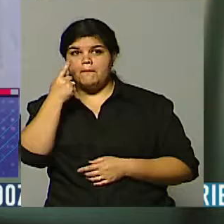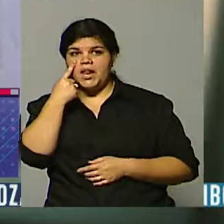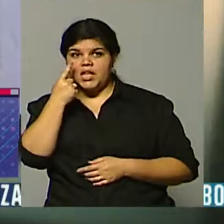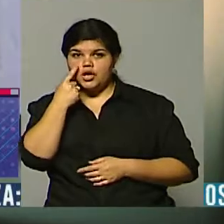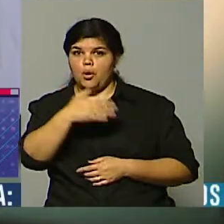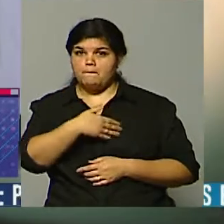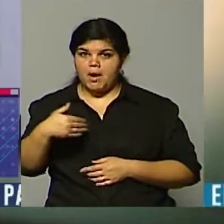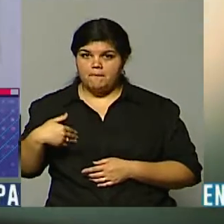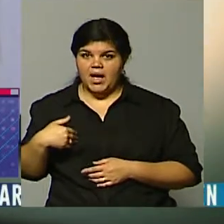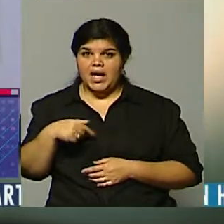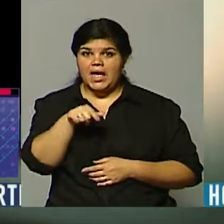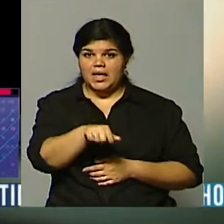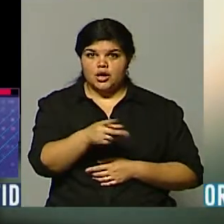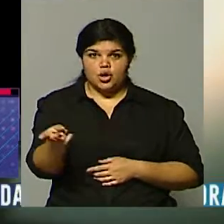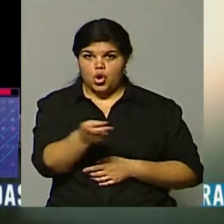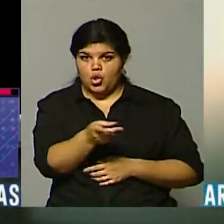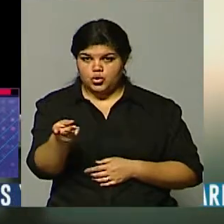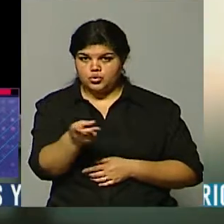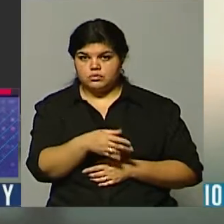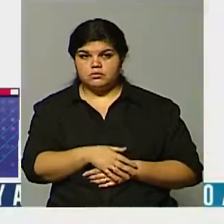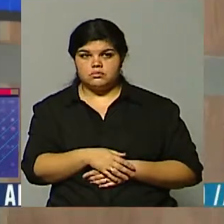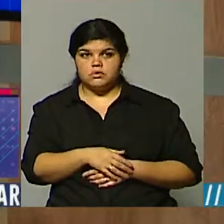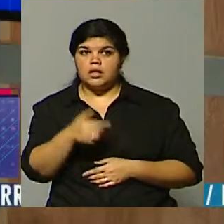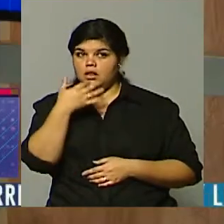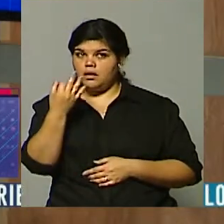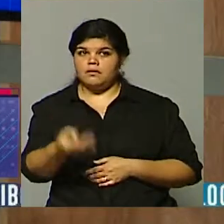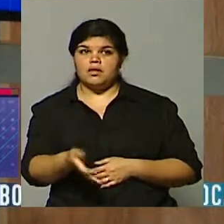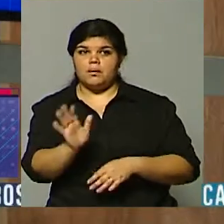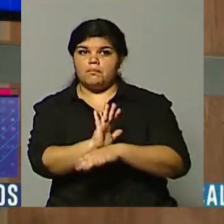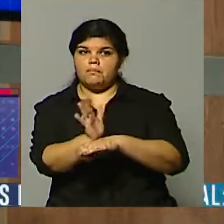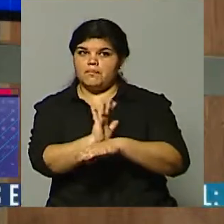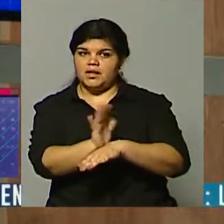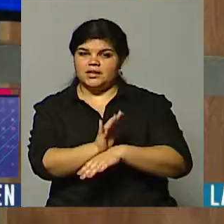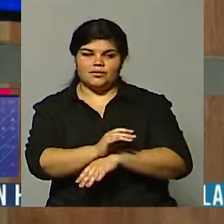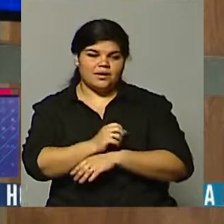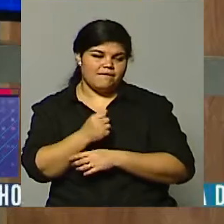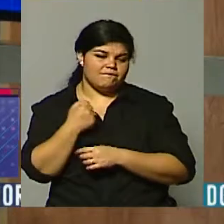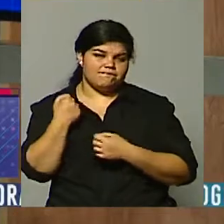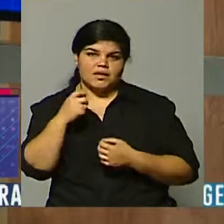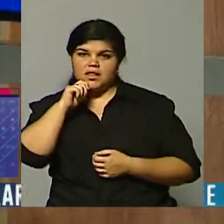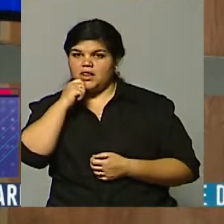madre. La verdad que es una película más que recomendable.